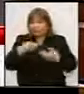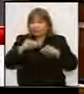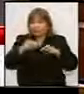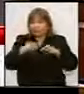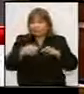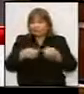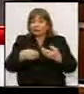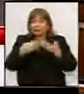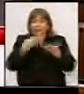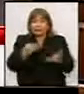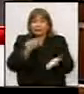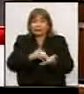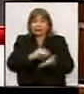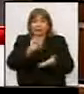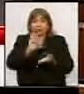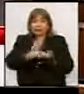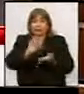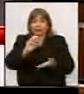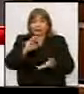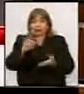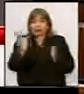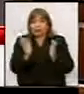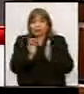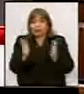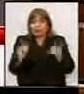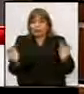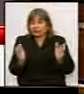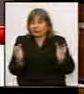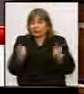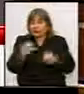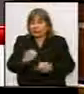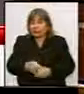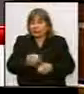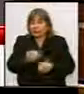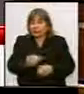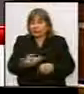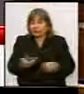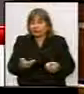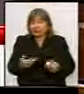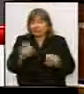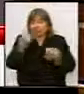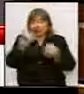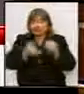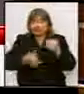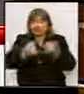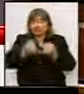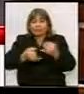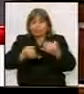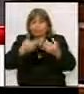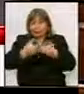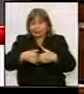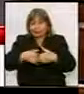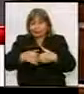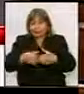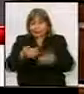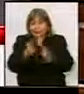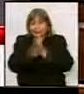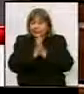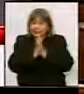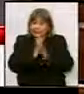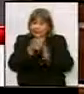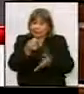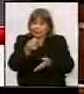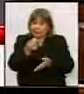puedan darle créditos a medianas y grandes empresas, que son en última instancia las que han solicitado este